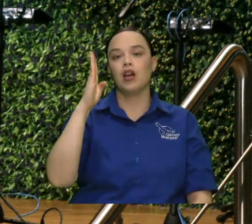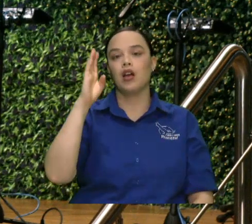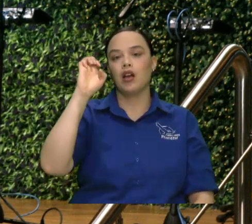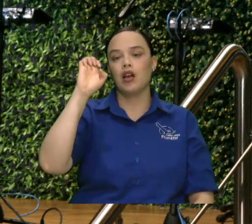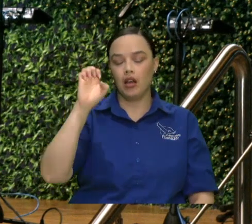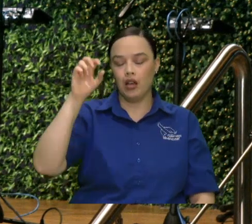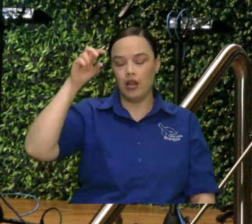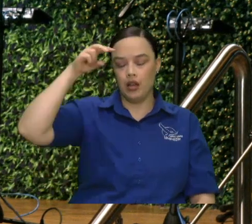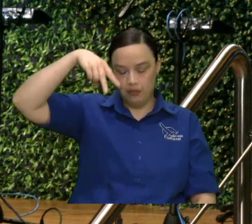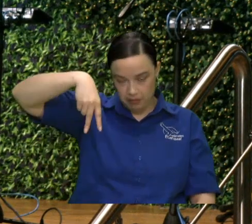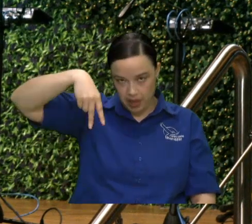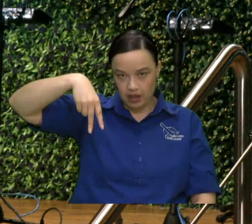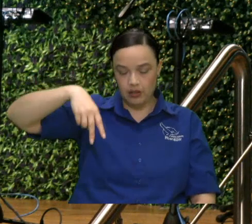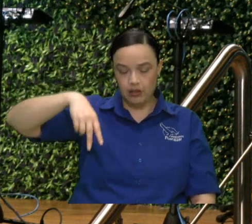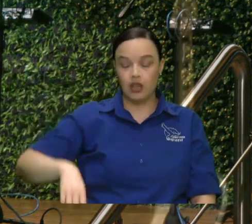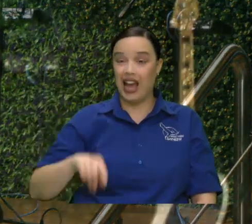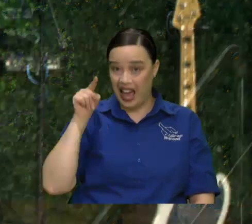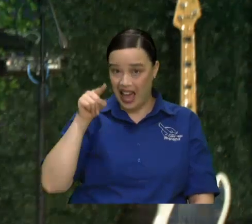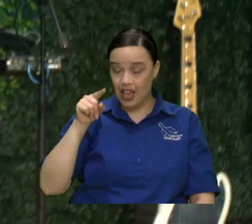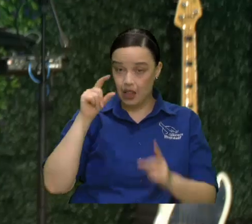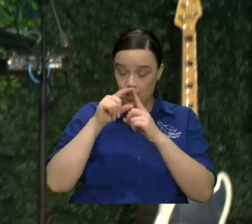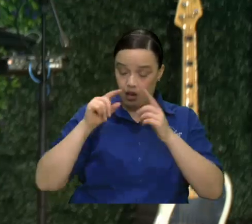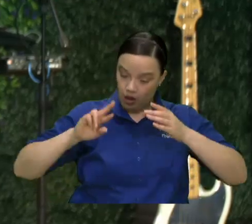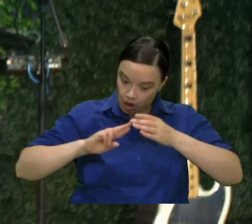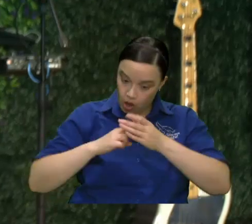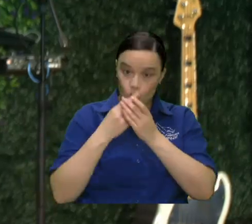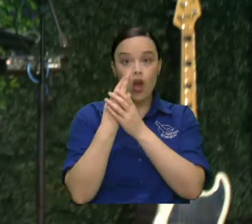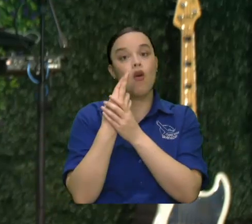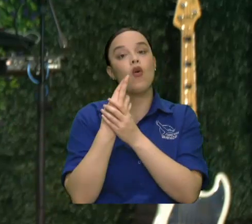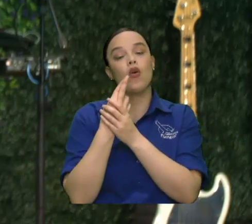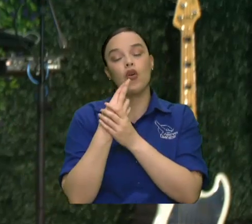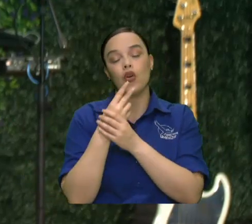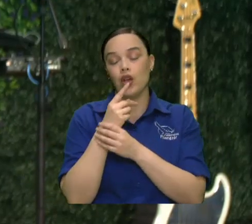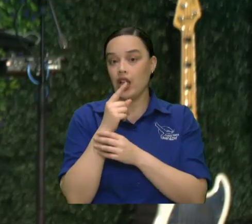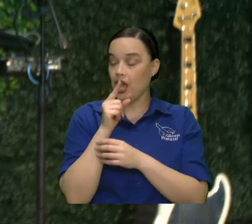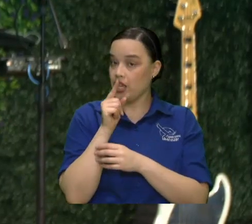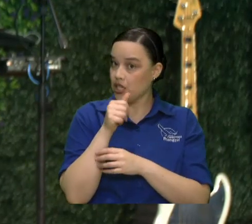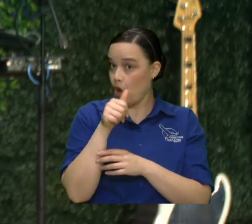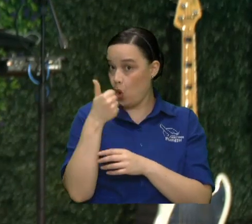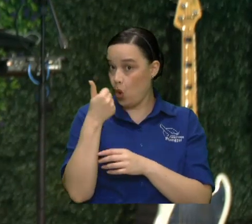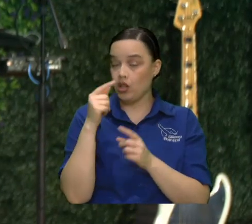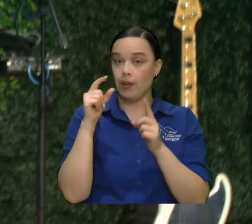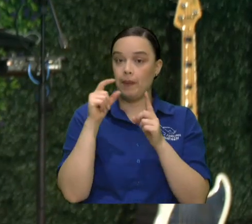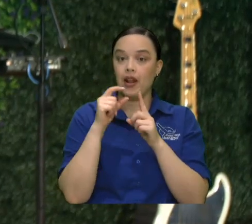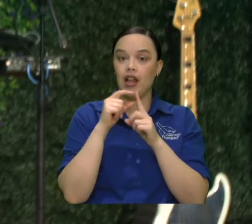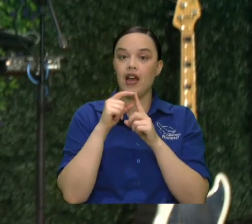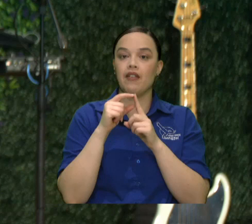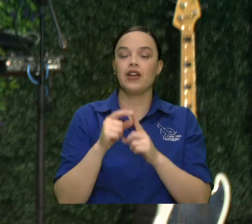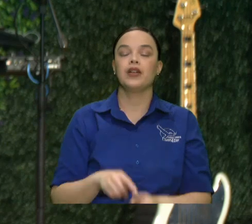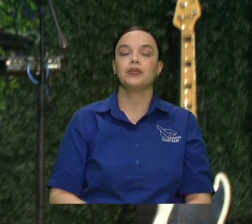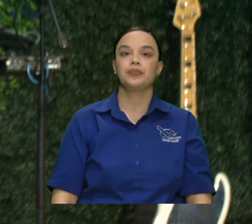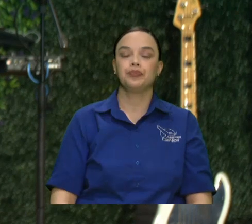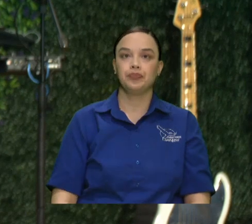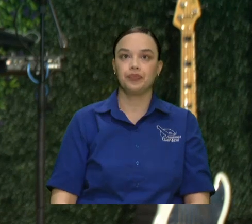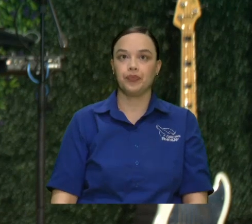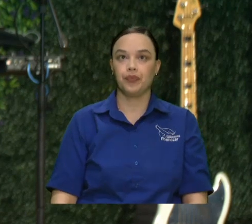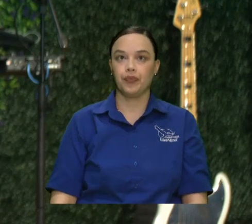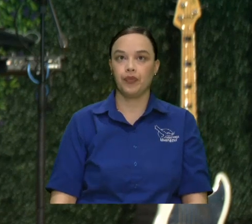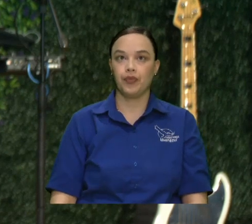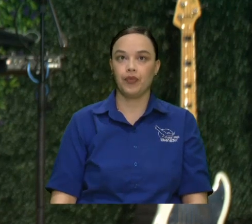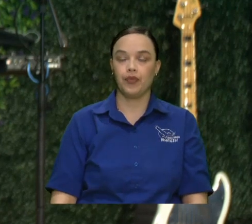otra vez está la palabra de nuevo pero esa otra palabra es la palabra 69 24 que es